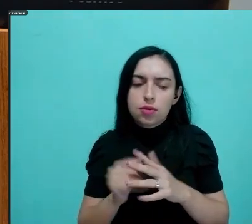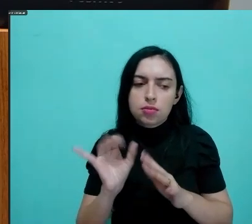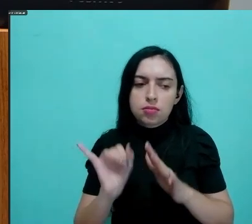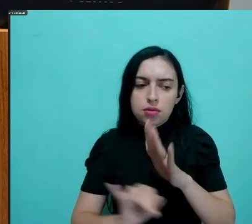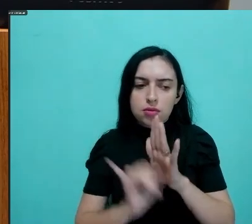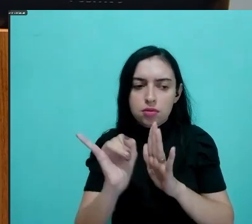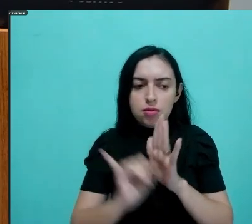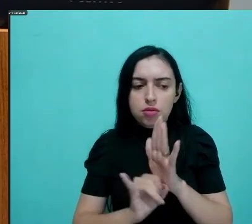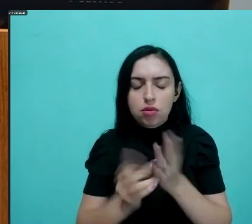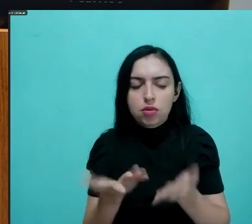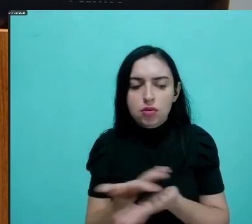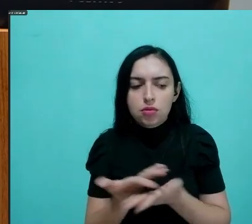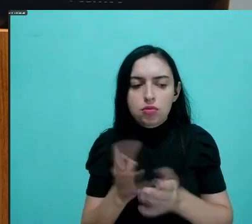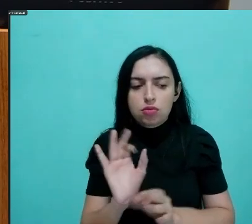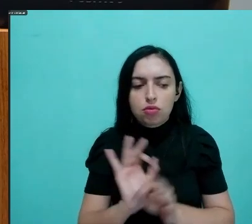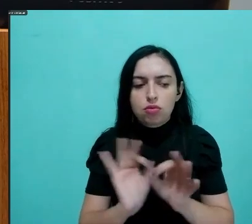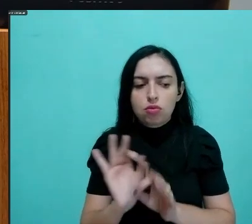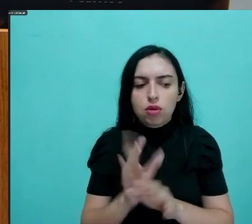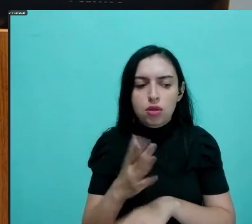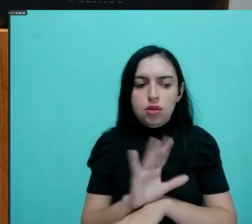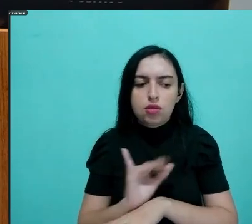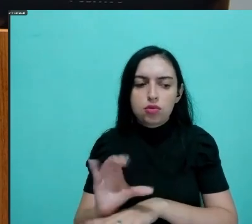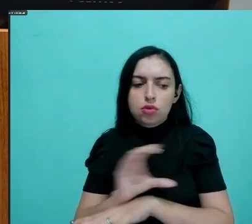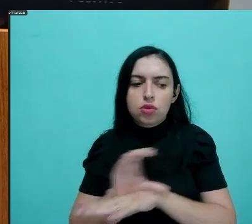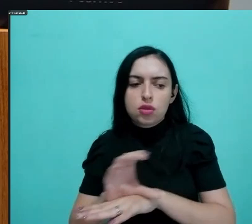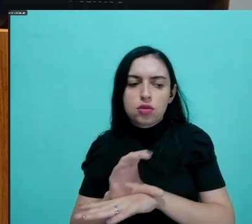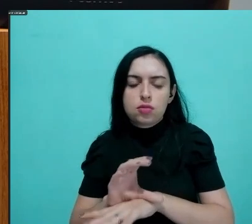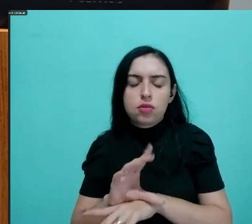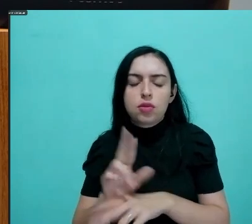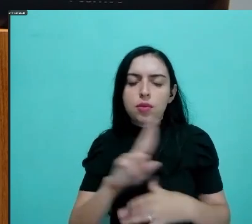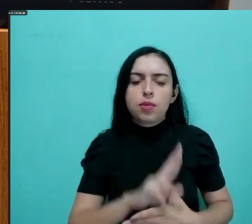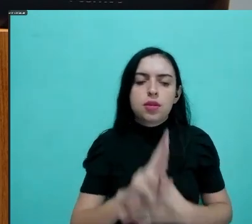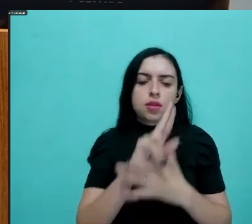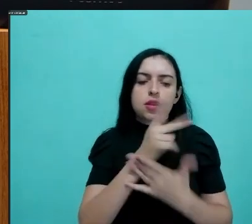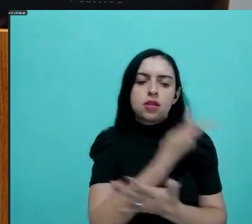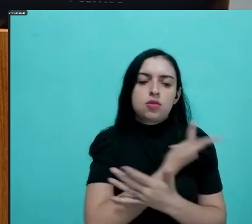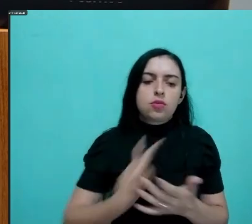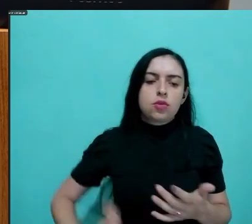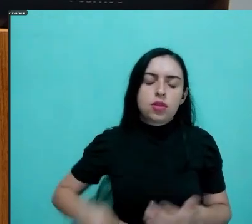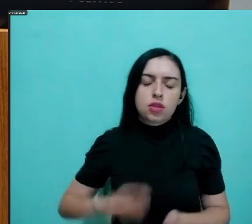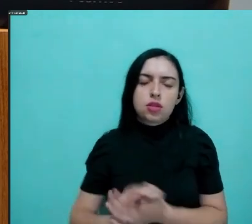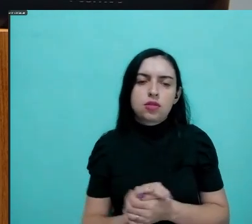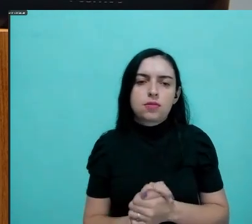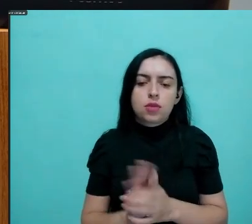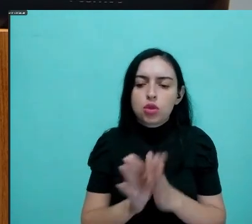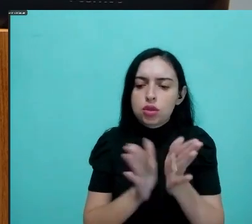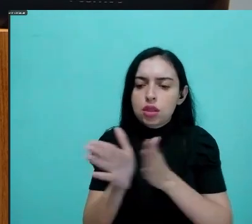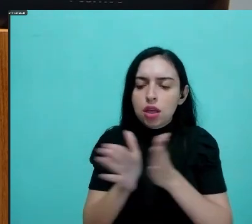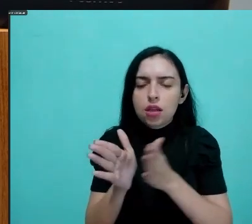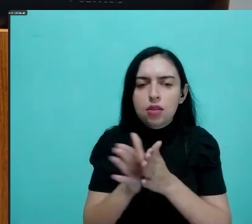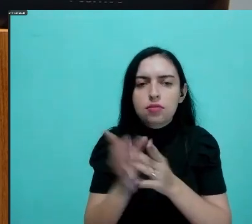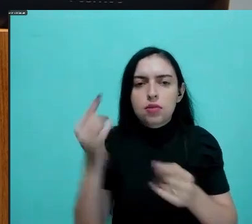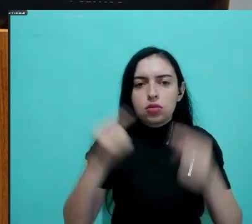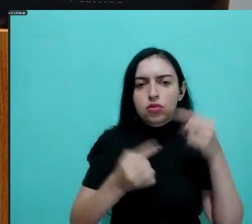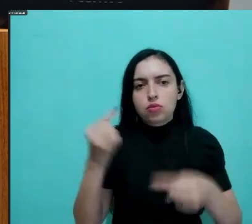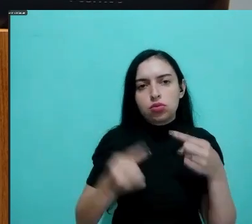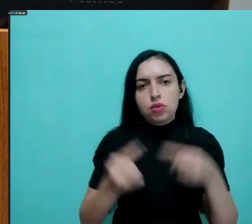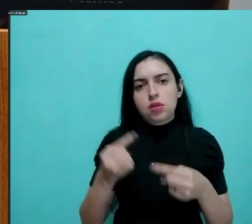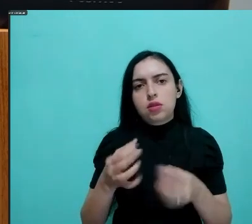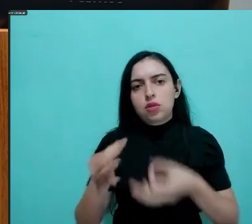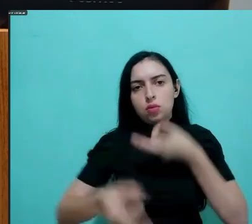de constitucionalidad por las autoridades políticas, pero eso conduce a discusiones y